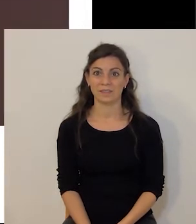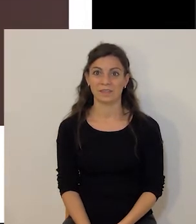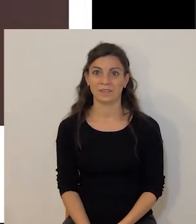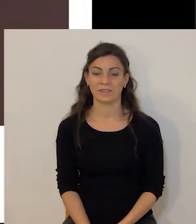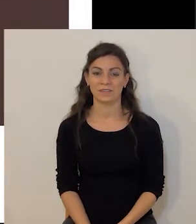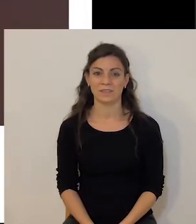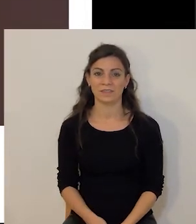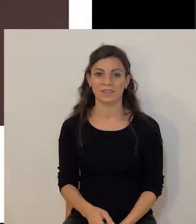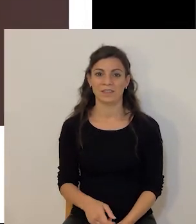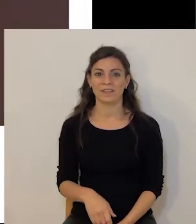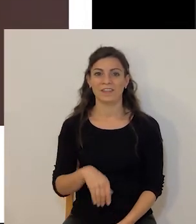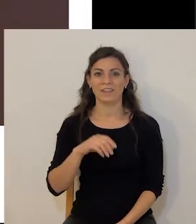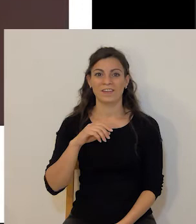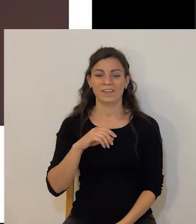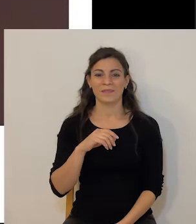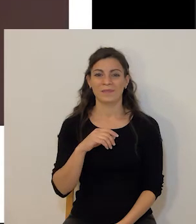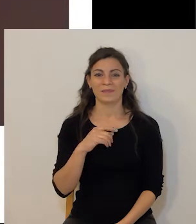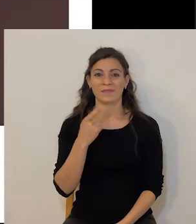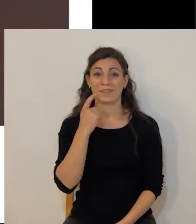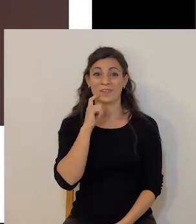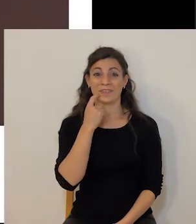We ate all the candy.